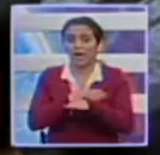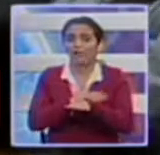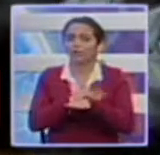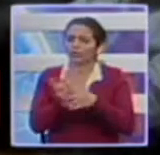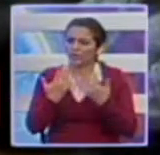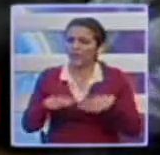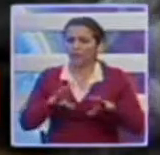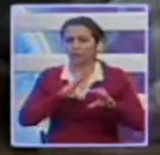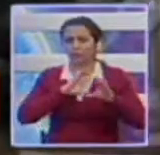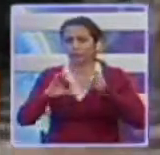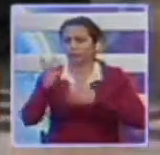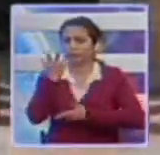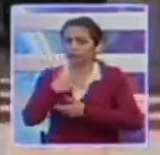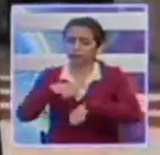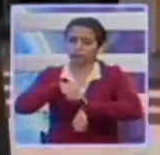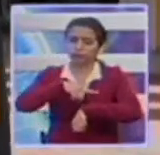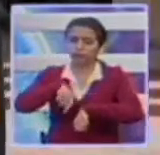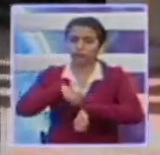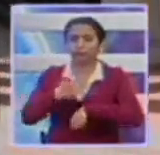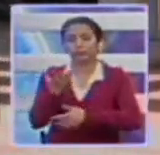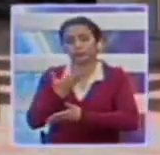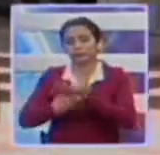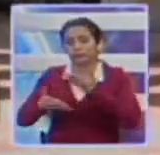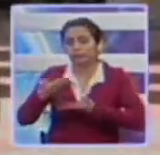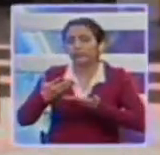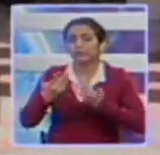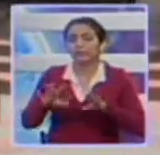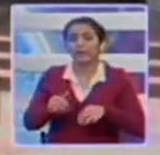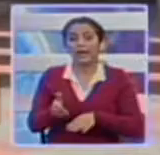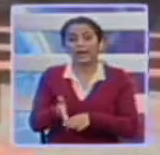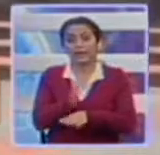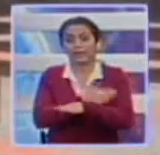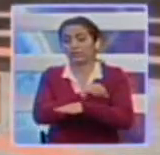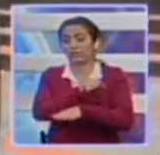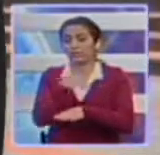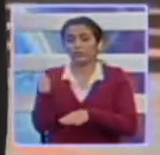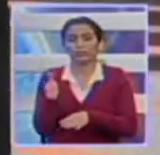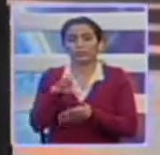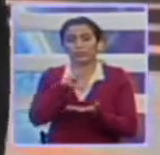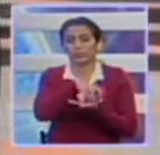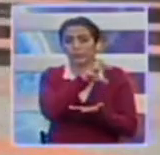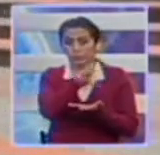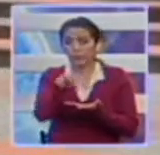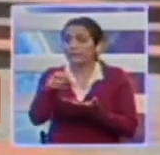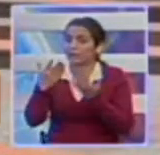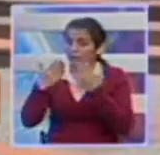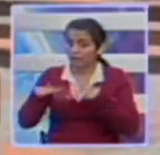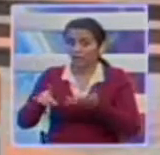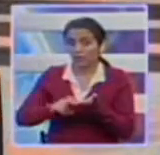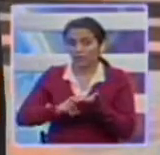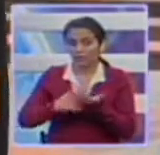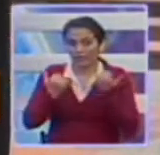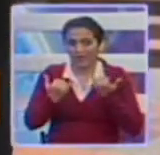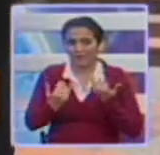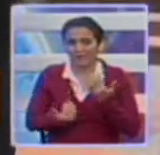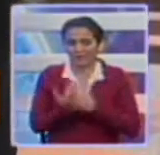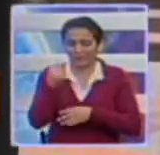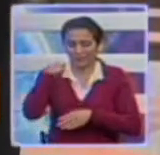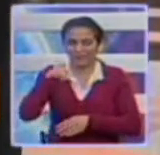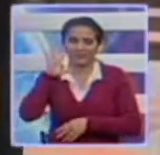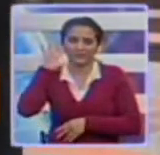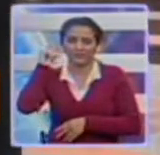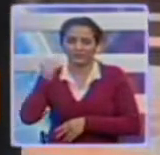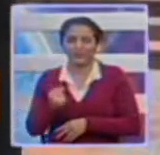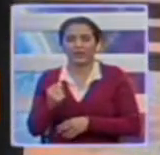la que se ha desarrollado ya por tres oportunidades en otras provincias del país y que ahora en Cuenca pues justamente también lo buscan reforzar. Sobre el